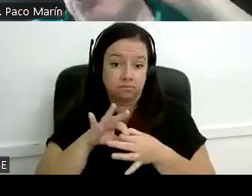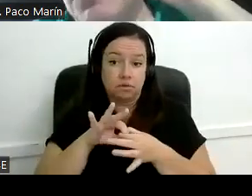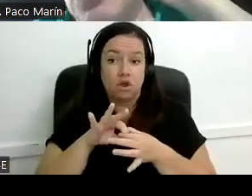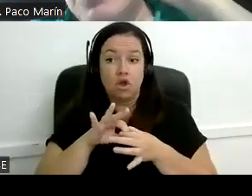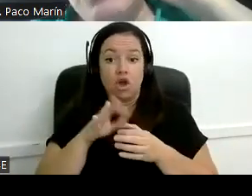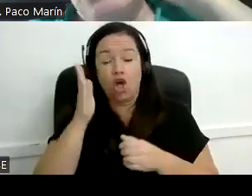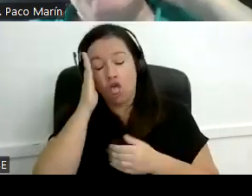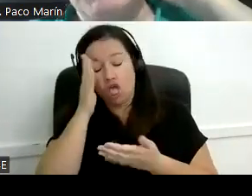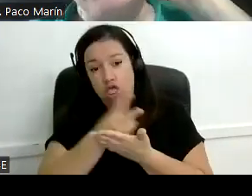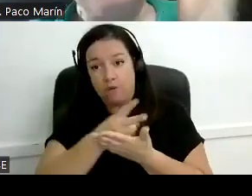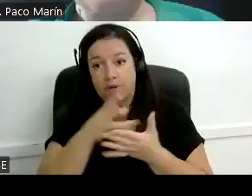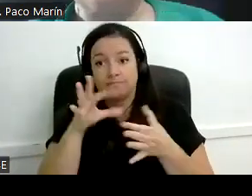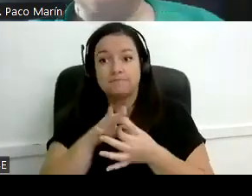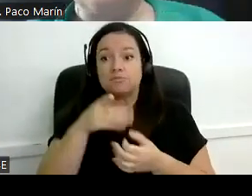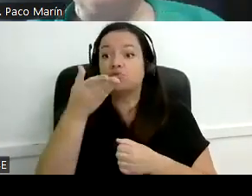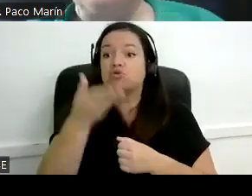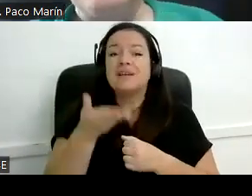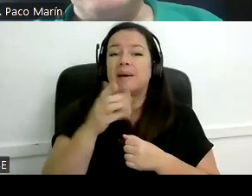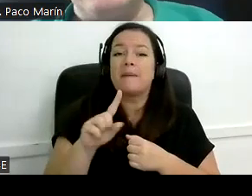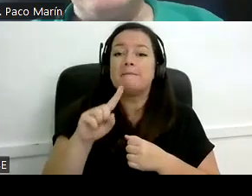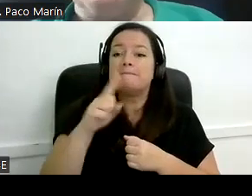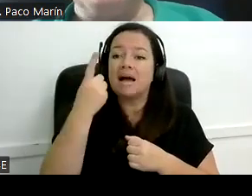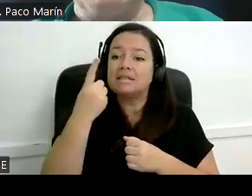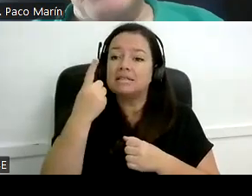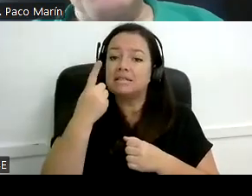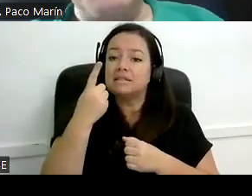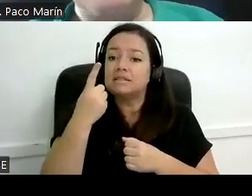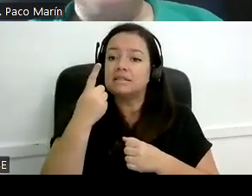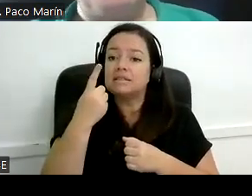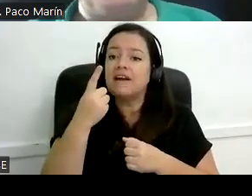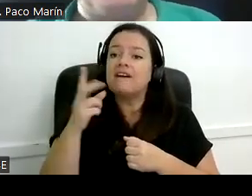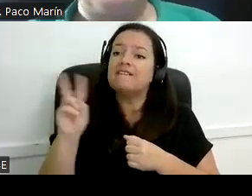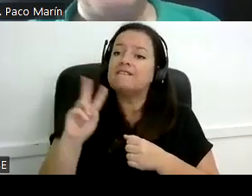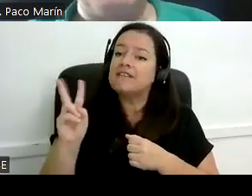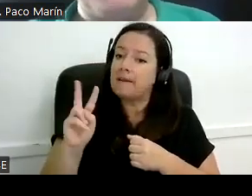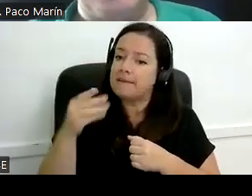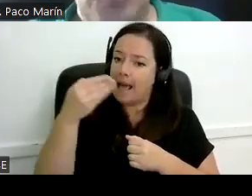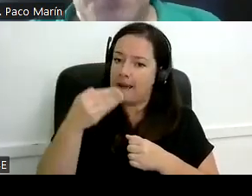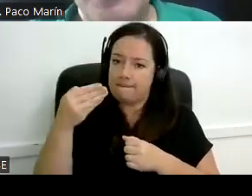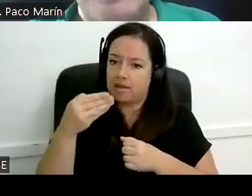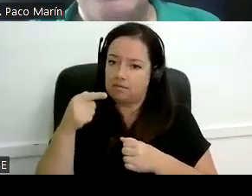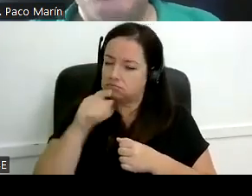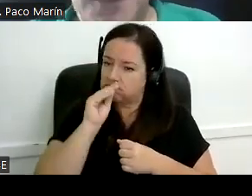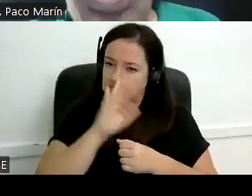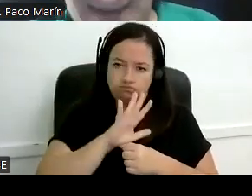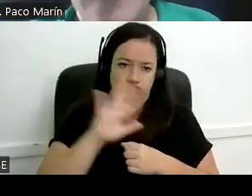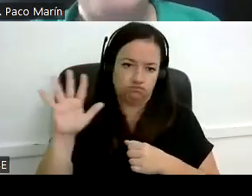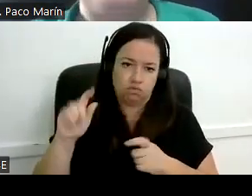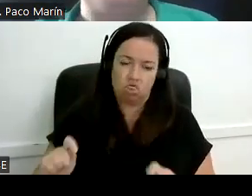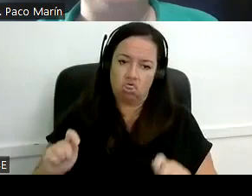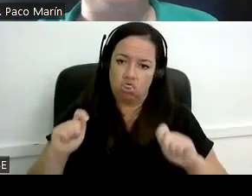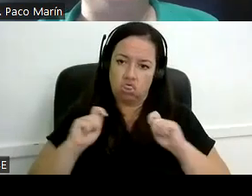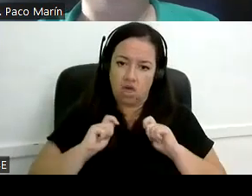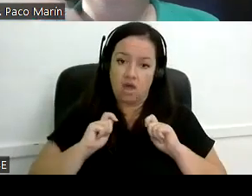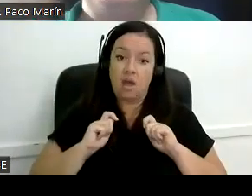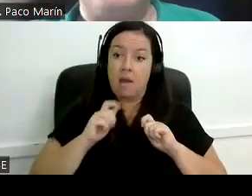del insomnio, yo la importancia se la daría sobre todo por las vitaminas del grupo B, que son las que nos permitirán al